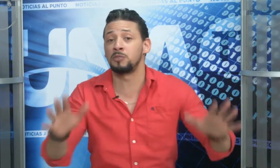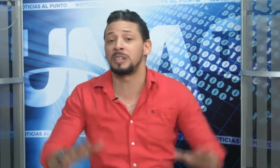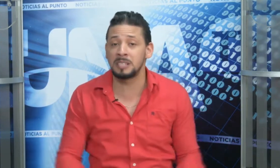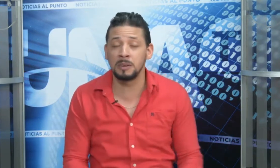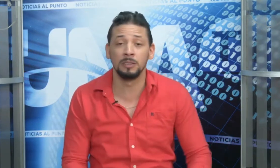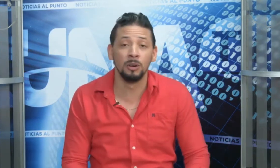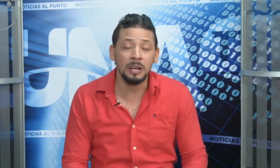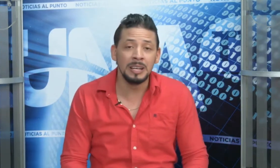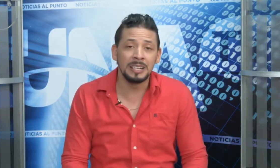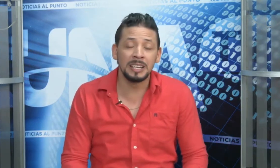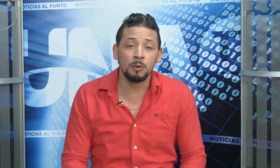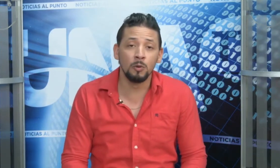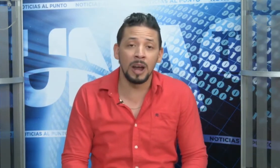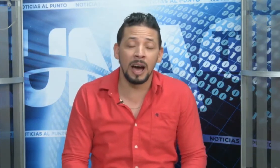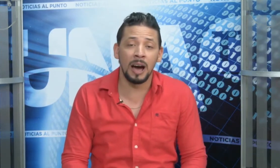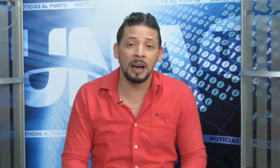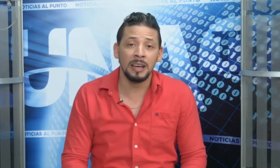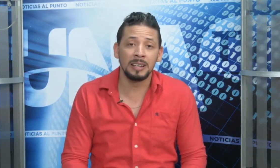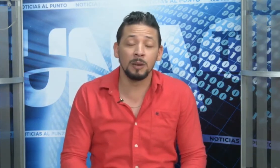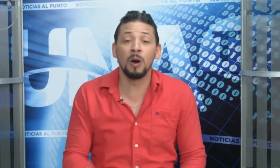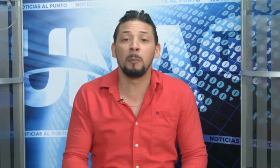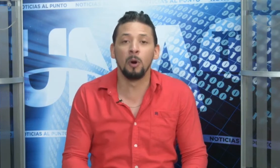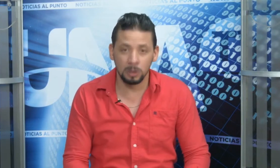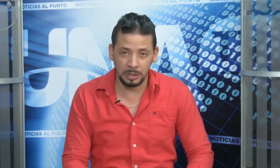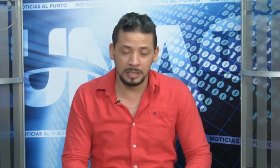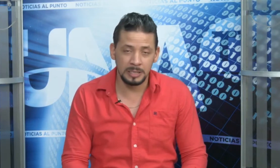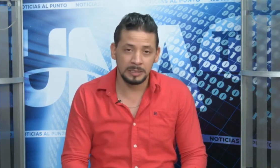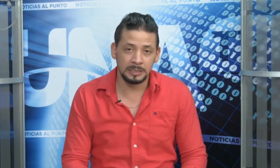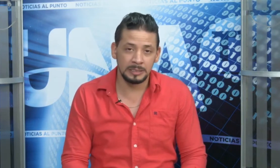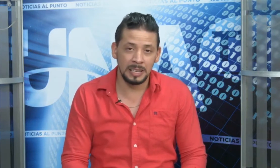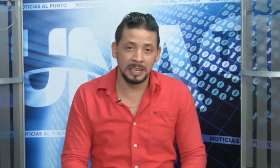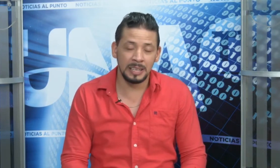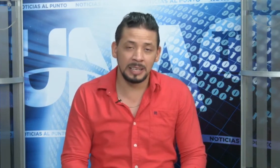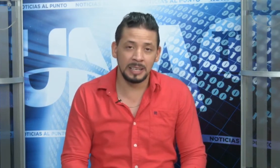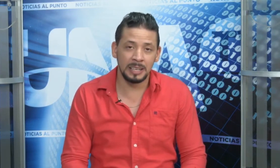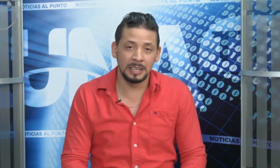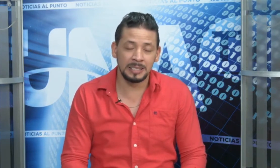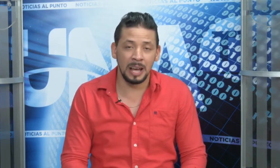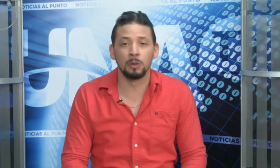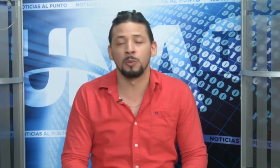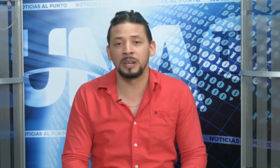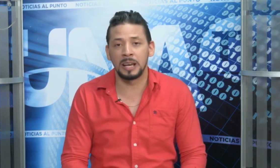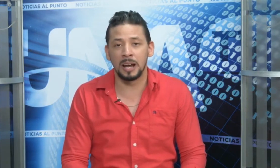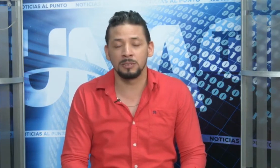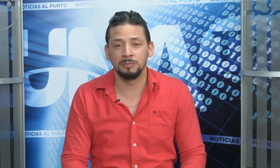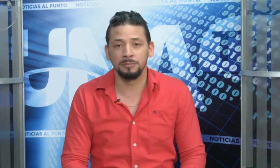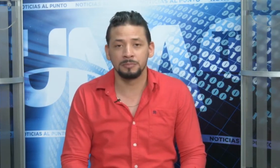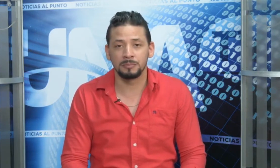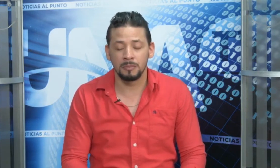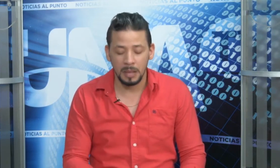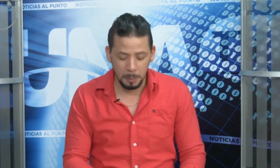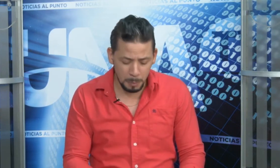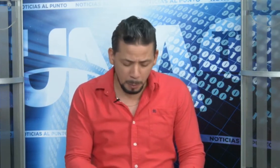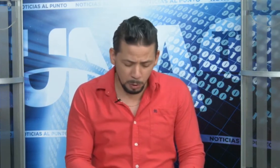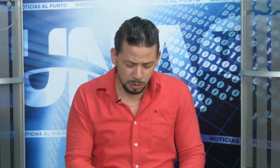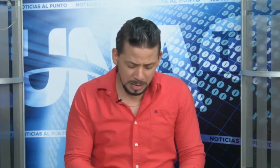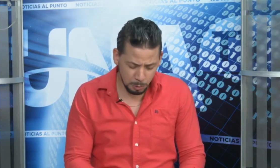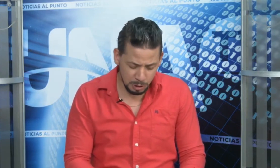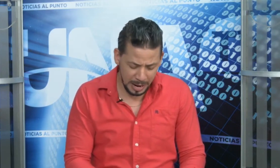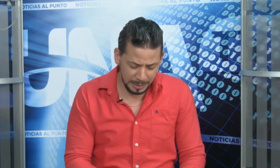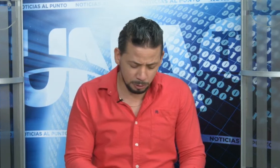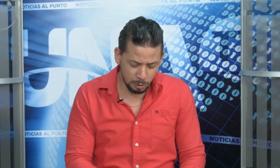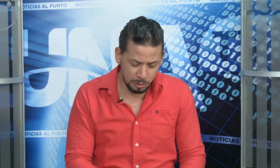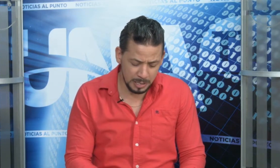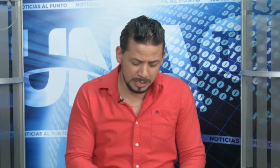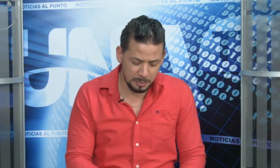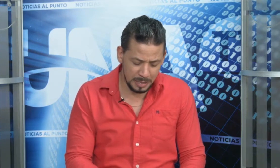estamos recibiendo ninguna ningún aporte de el estado dominicano vamos a